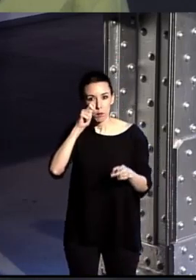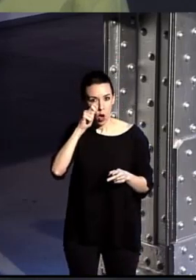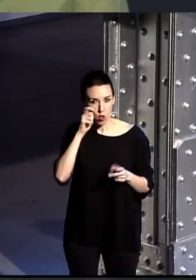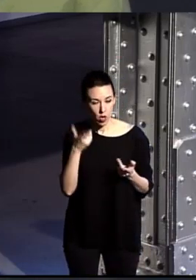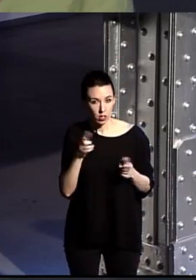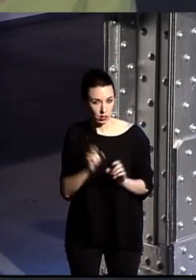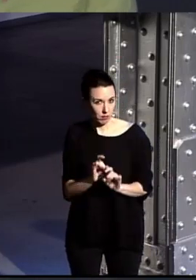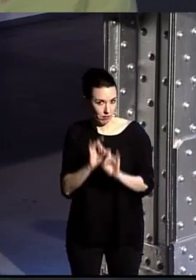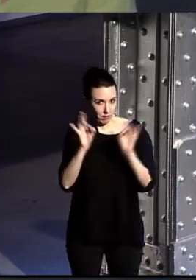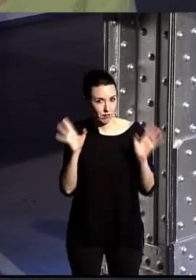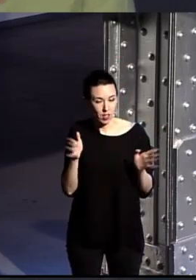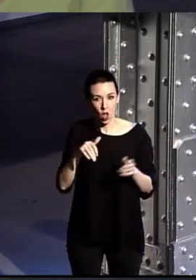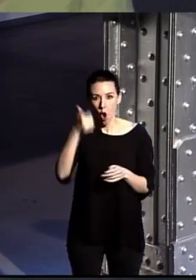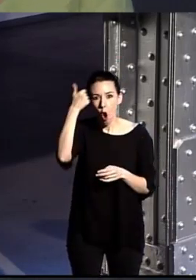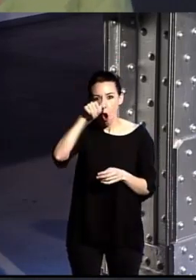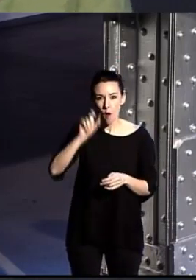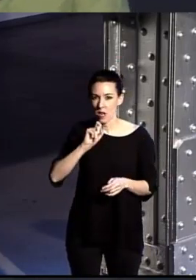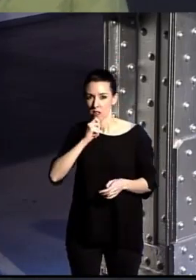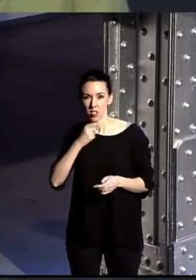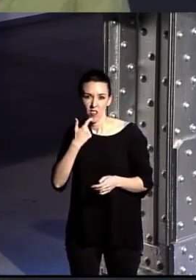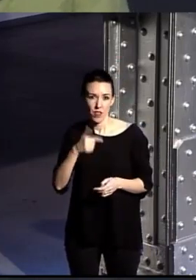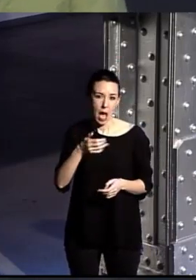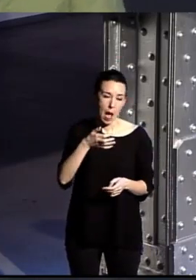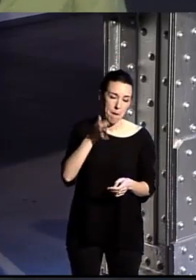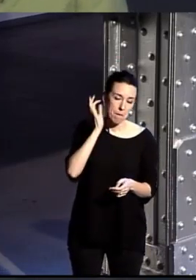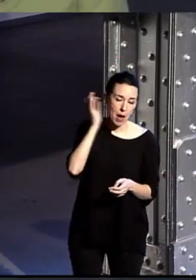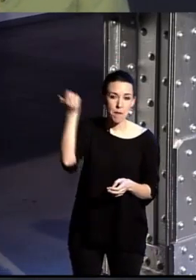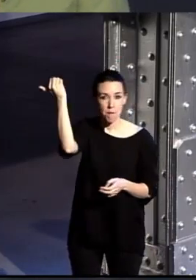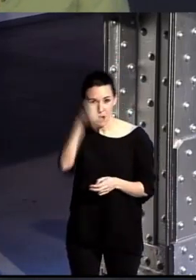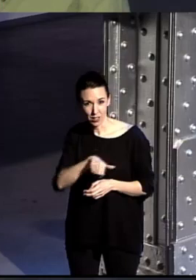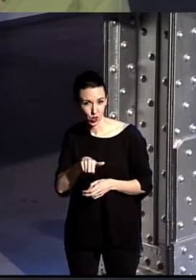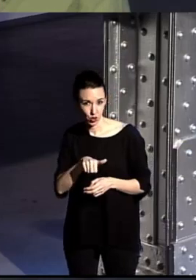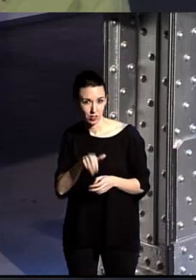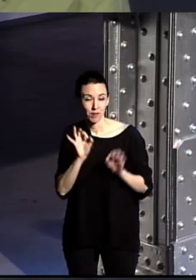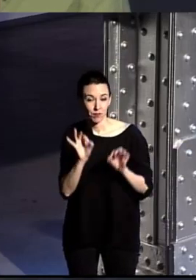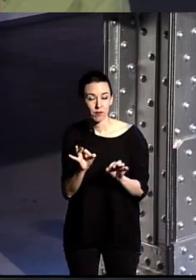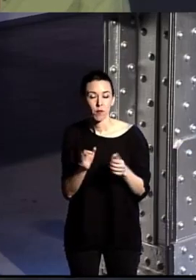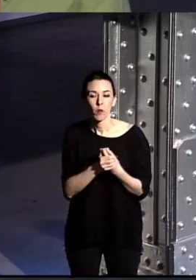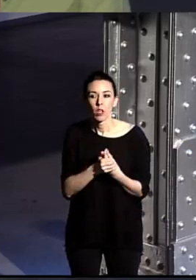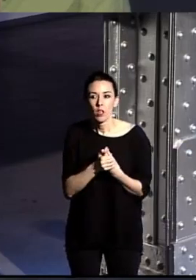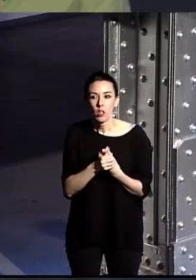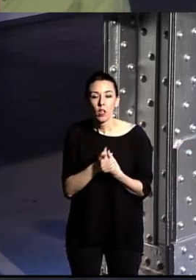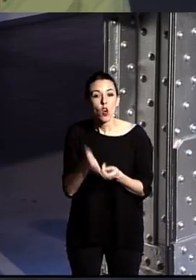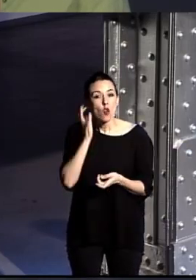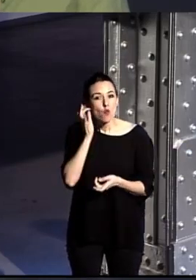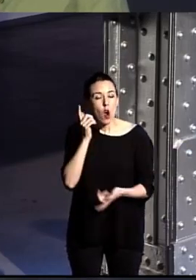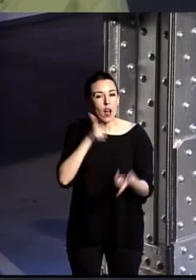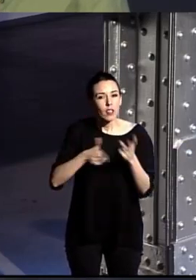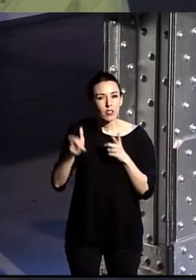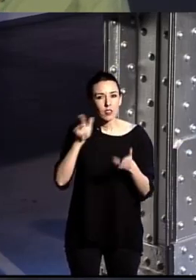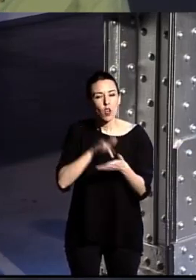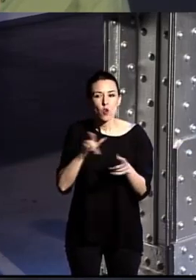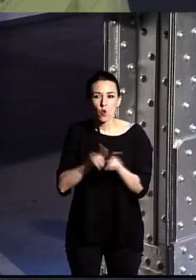por supuesto, los hombres misóginos las llamaban marimachos. Entonces, estas mujeres viajeras aparecen